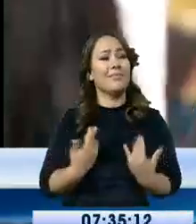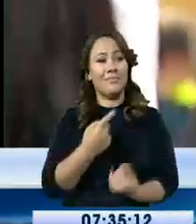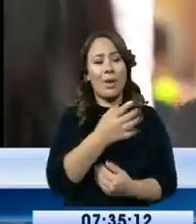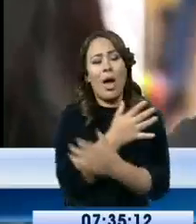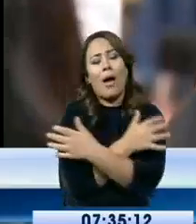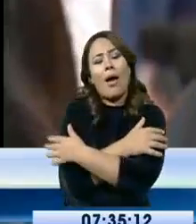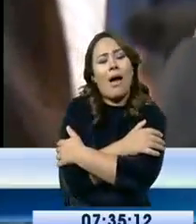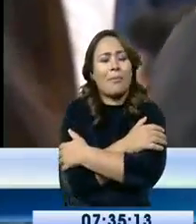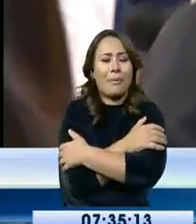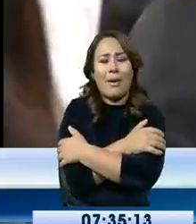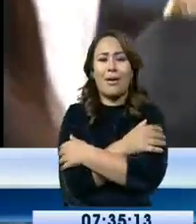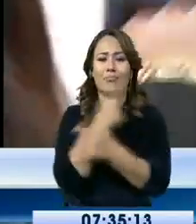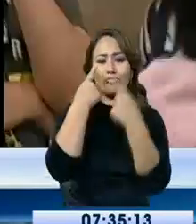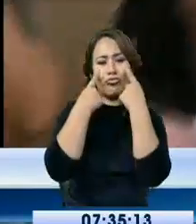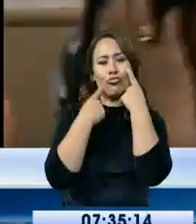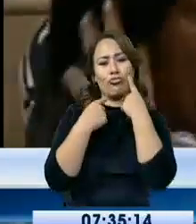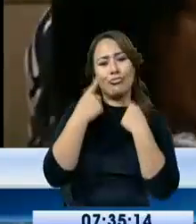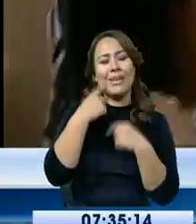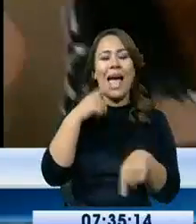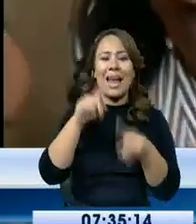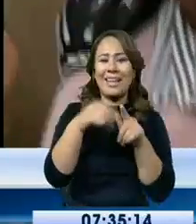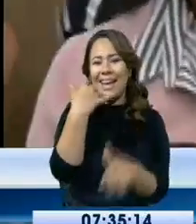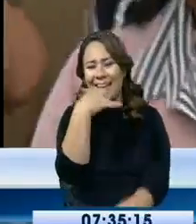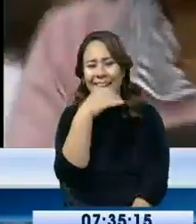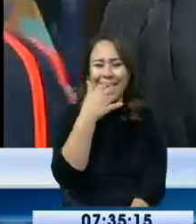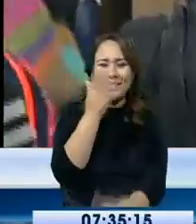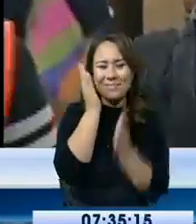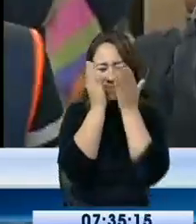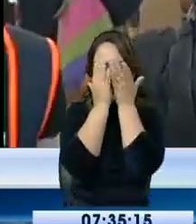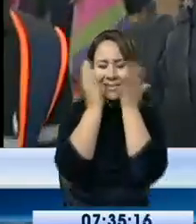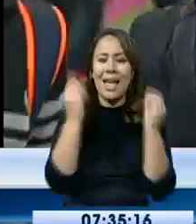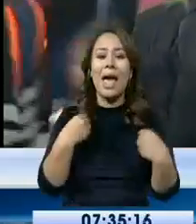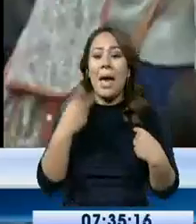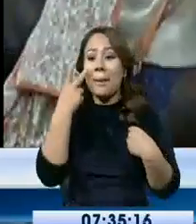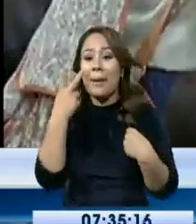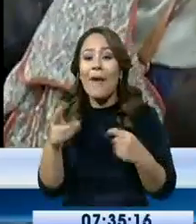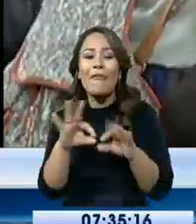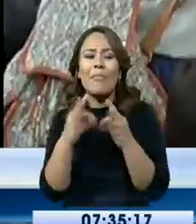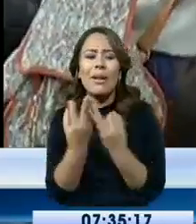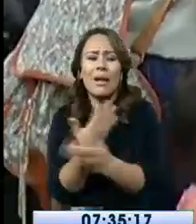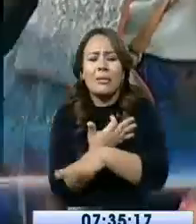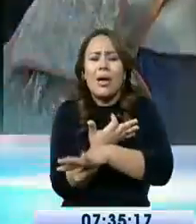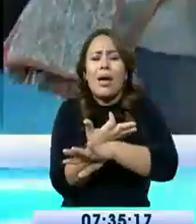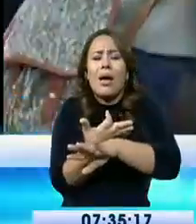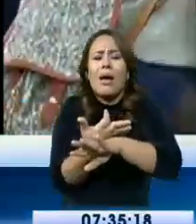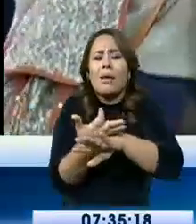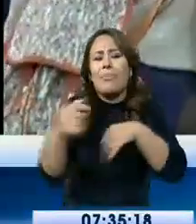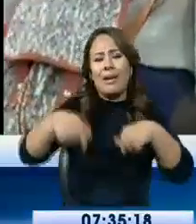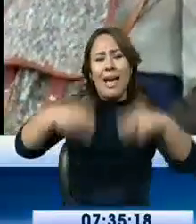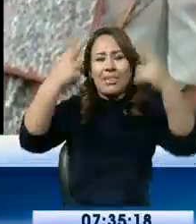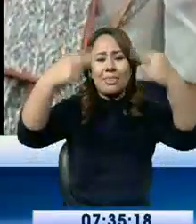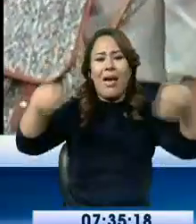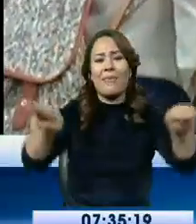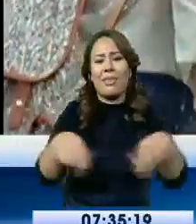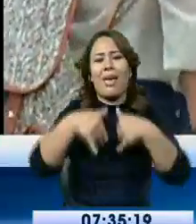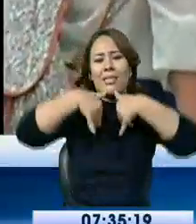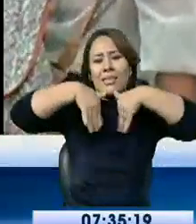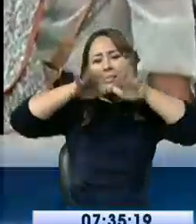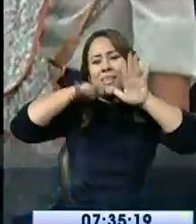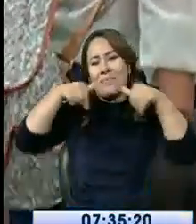Fuertes abrazos, lágrimas y risas. Es el reencuentro familiar que propicia estas festividades de